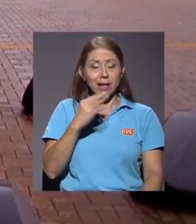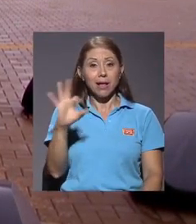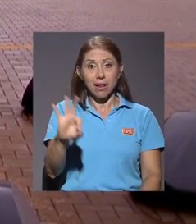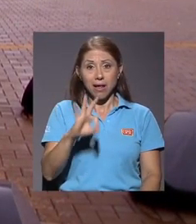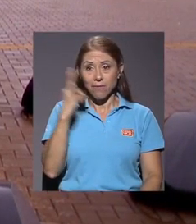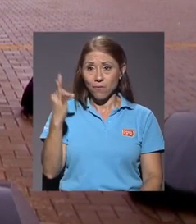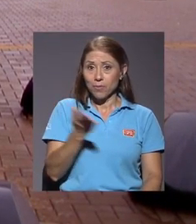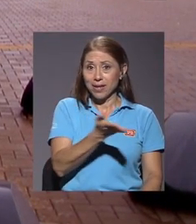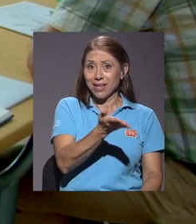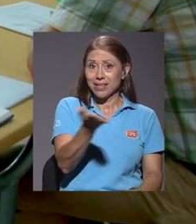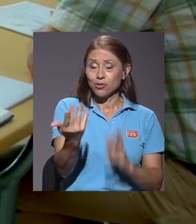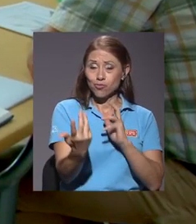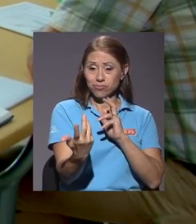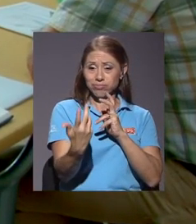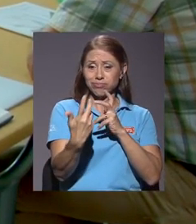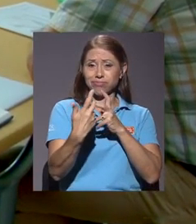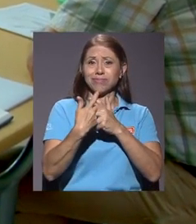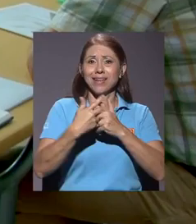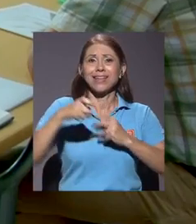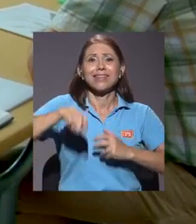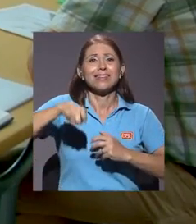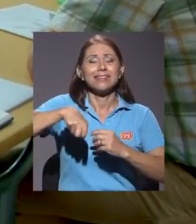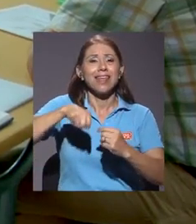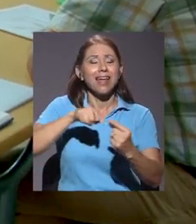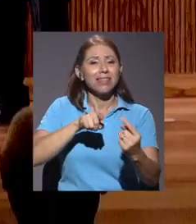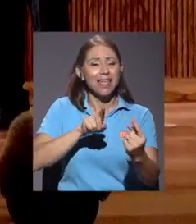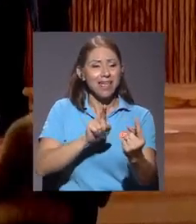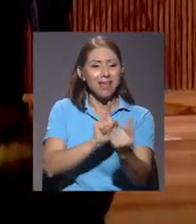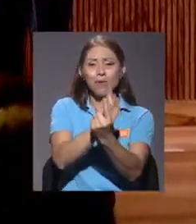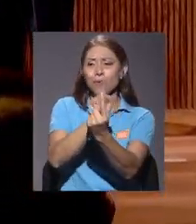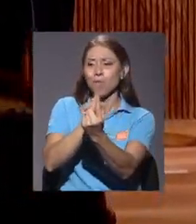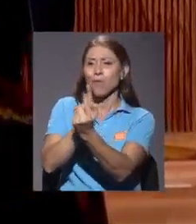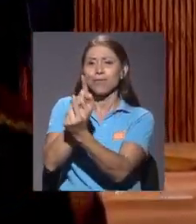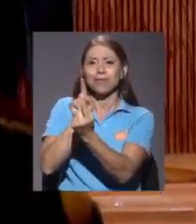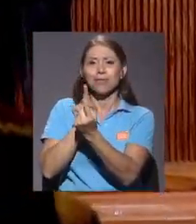responde a la necesidad de encuentro entre la comunidad